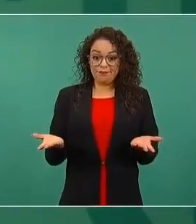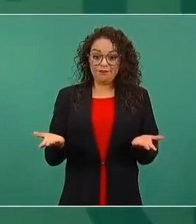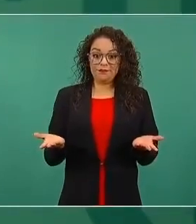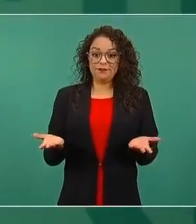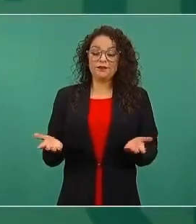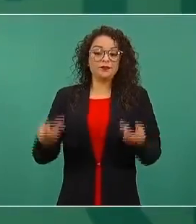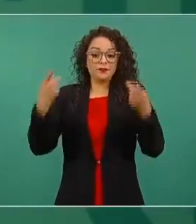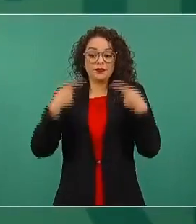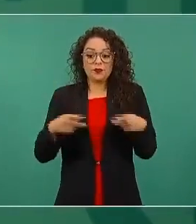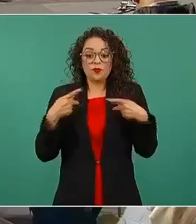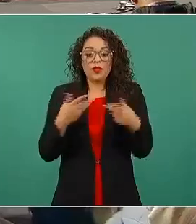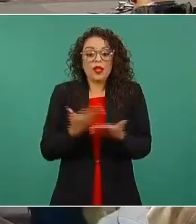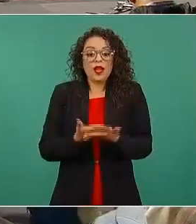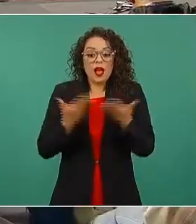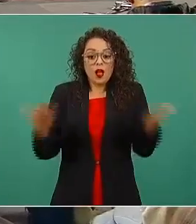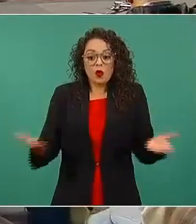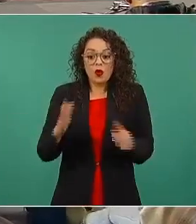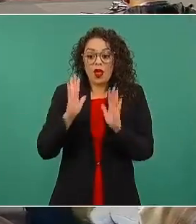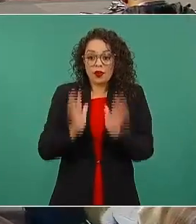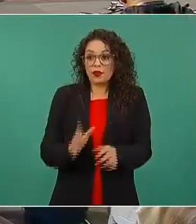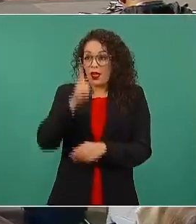ya la gente ahora en Sonora